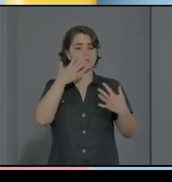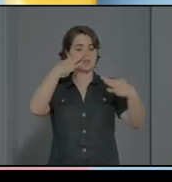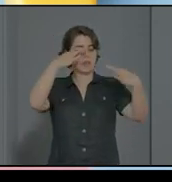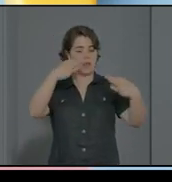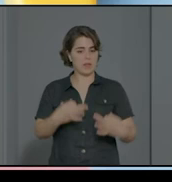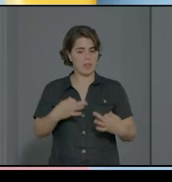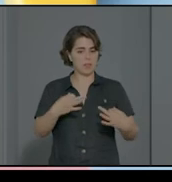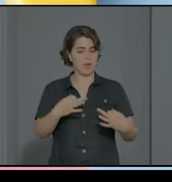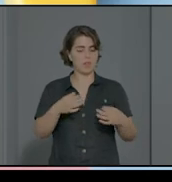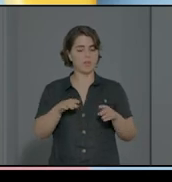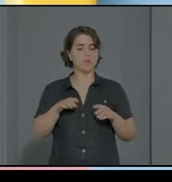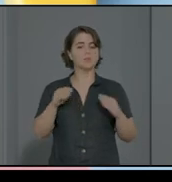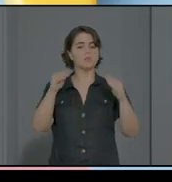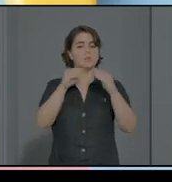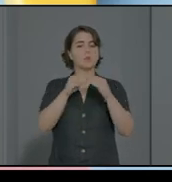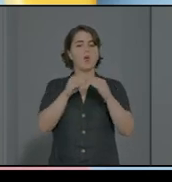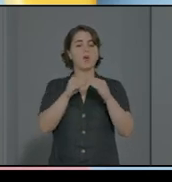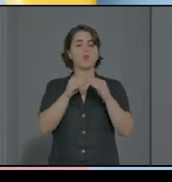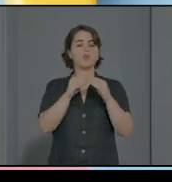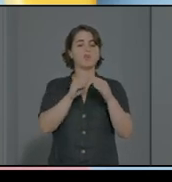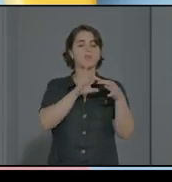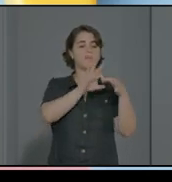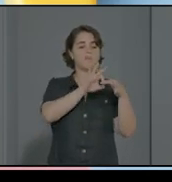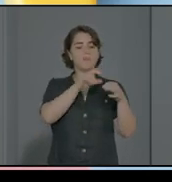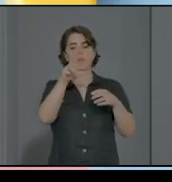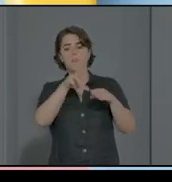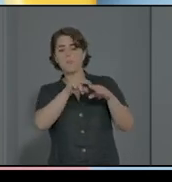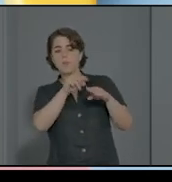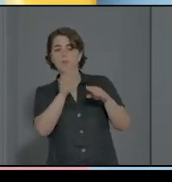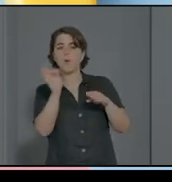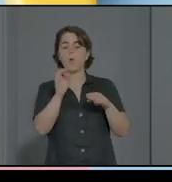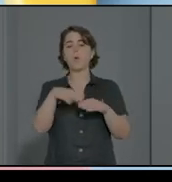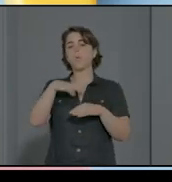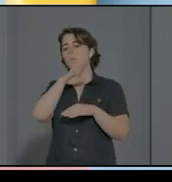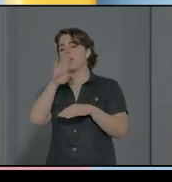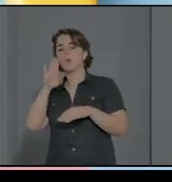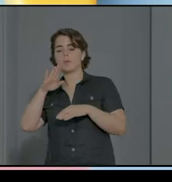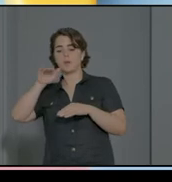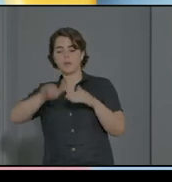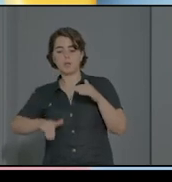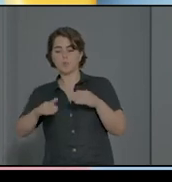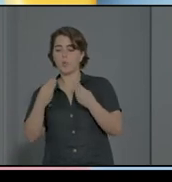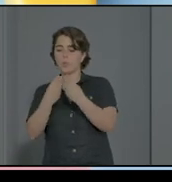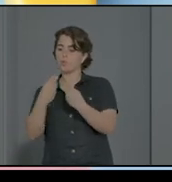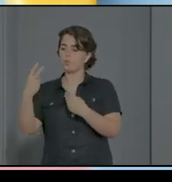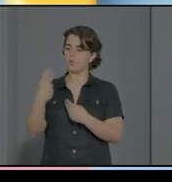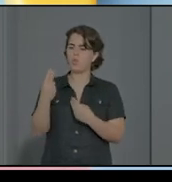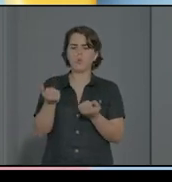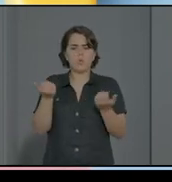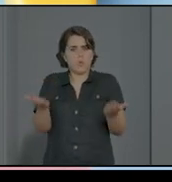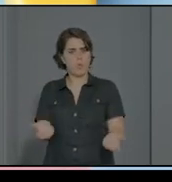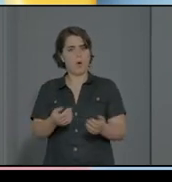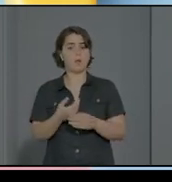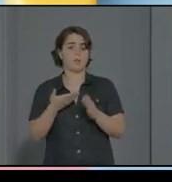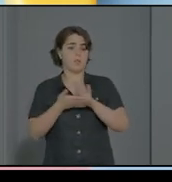del video o del hecho de que la madre y el niño están juntos. Que de todas formas es algo interesante porque significa que como especie